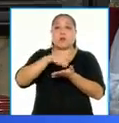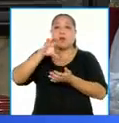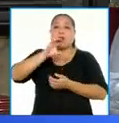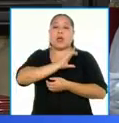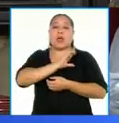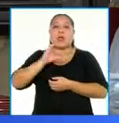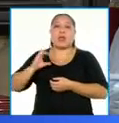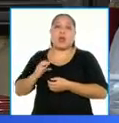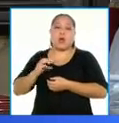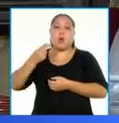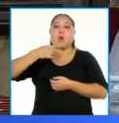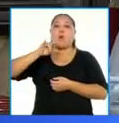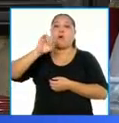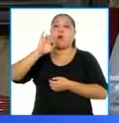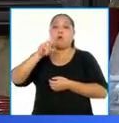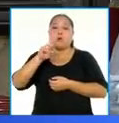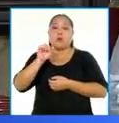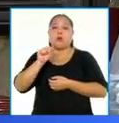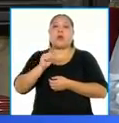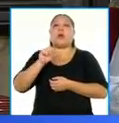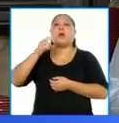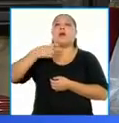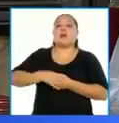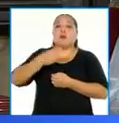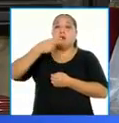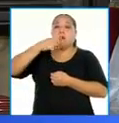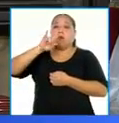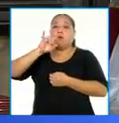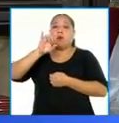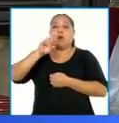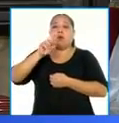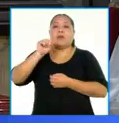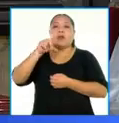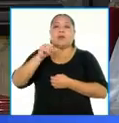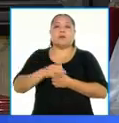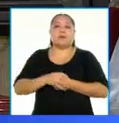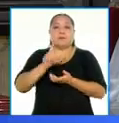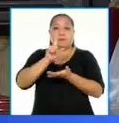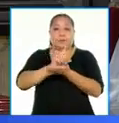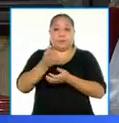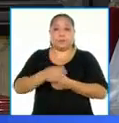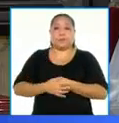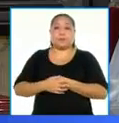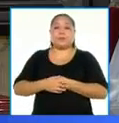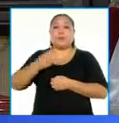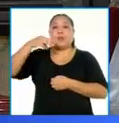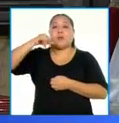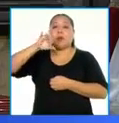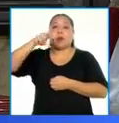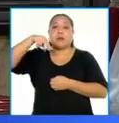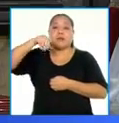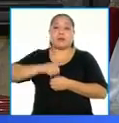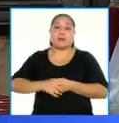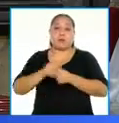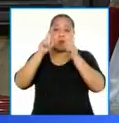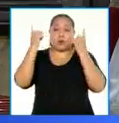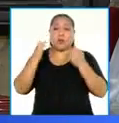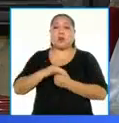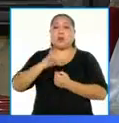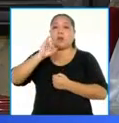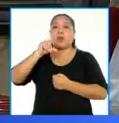Guaura, Barranca, Huarochirí, Huaral en Lima, Maynas en Loreto, Hilo en